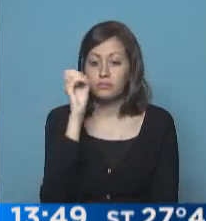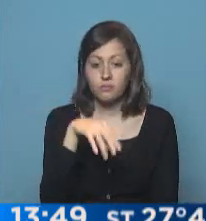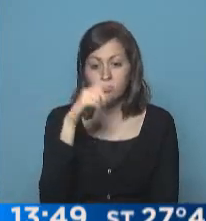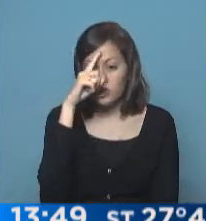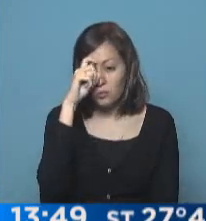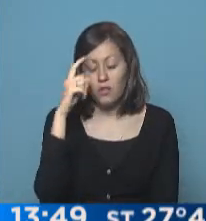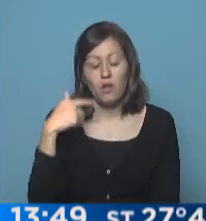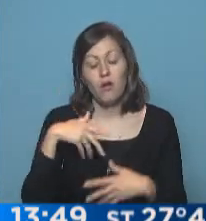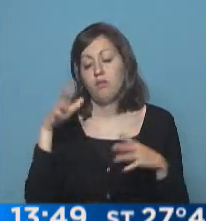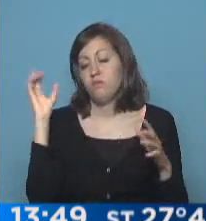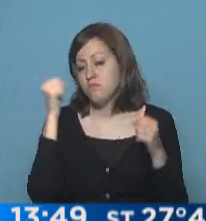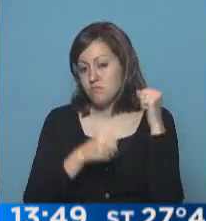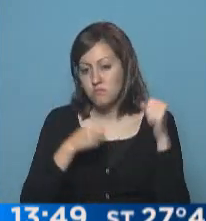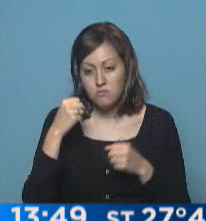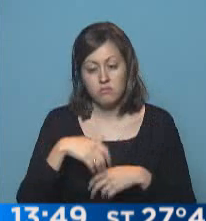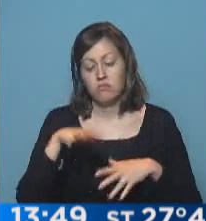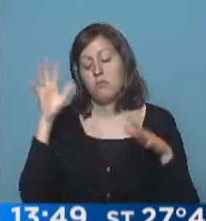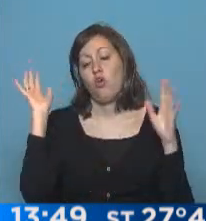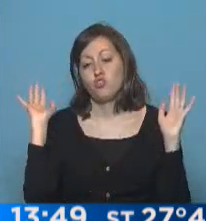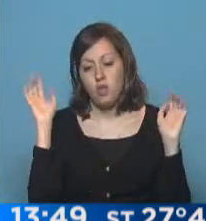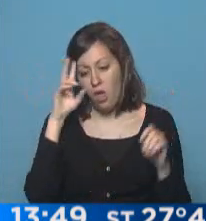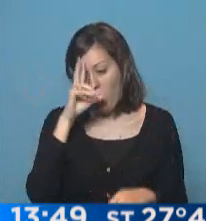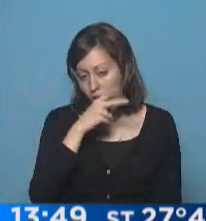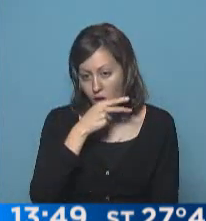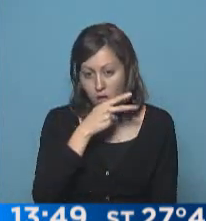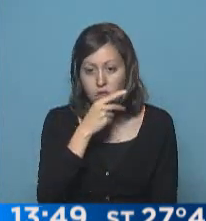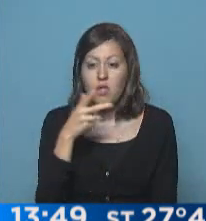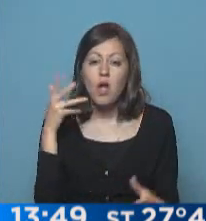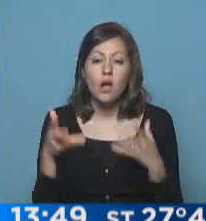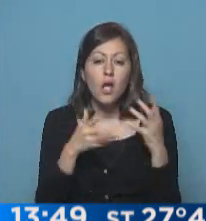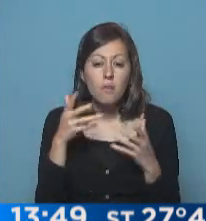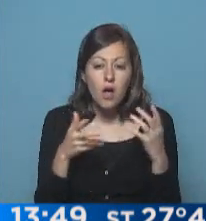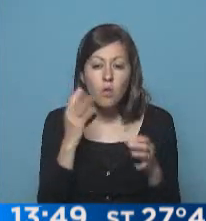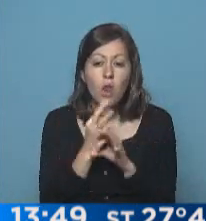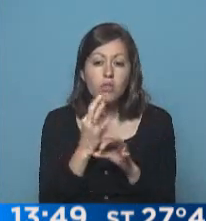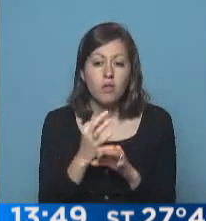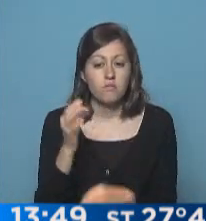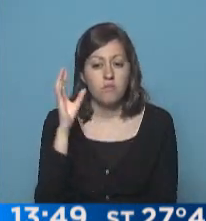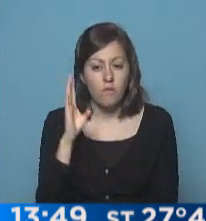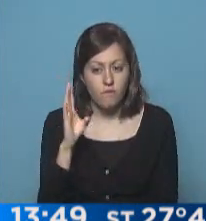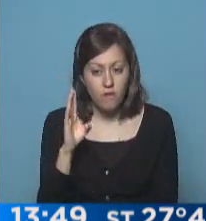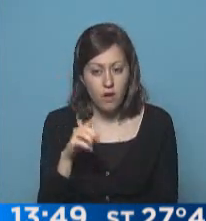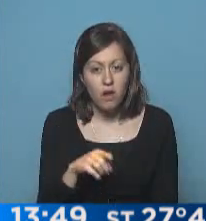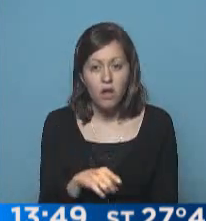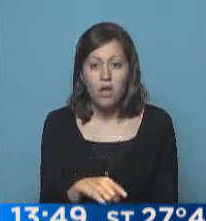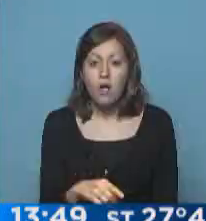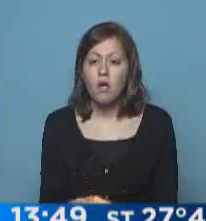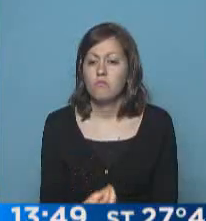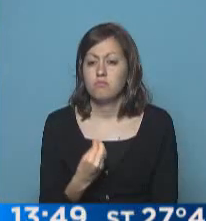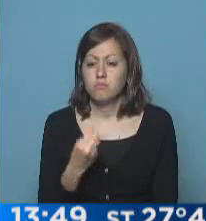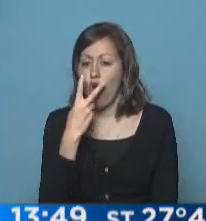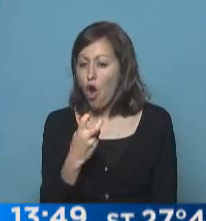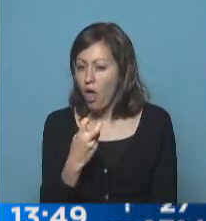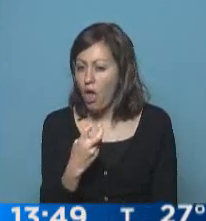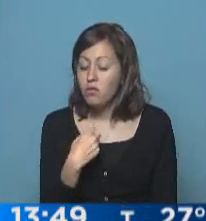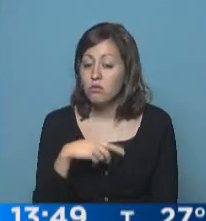inconsciente y presentaba lesiones físicas por quemaduras de tipo b compatibles con pasaje de corriente eléctrica Esto